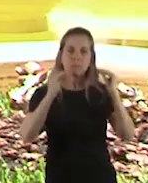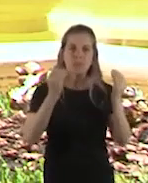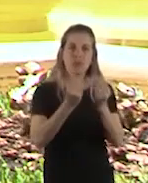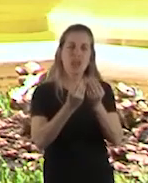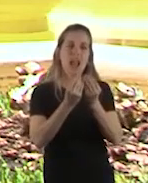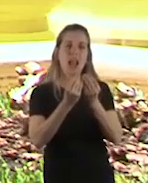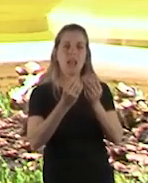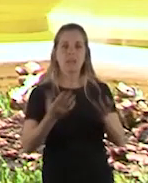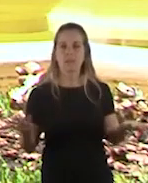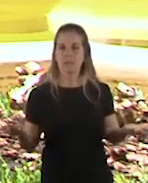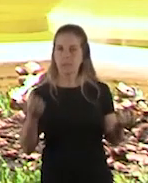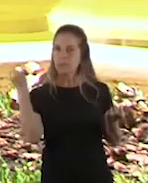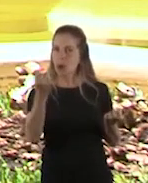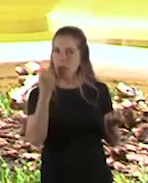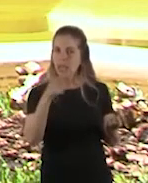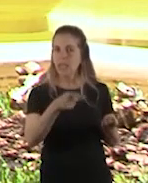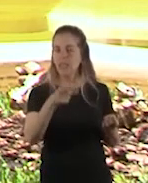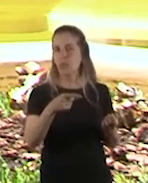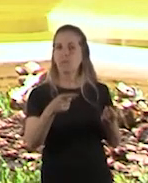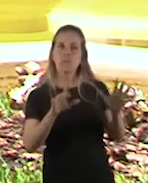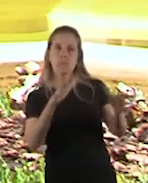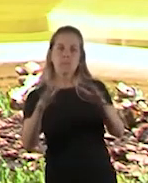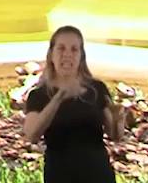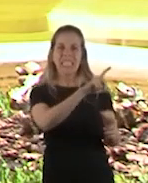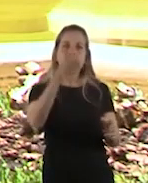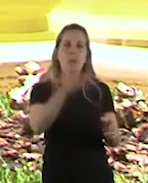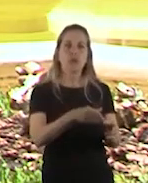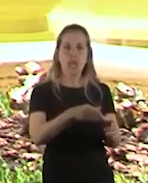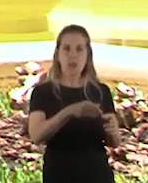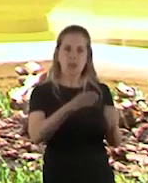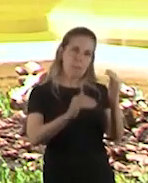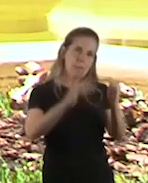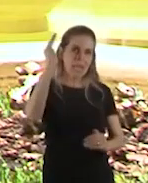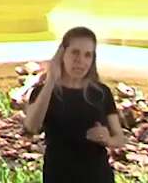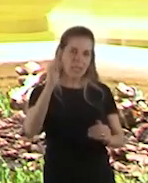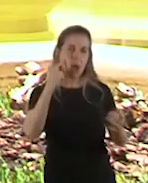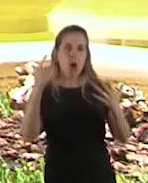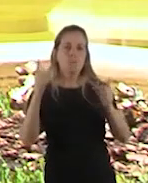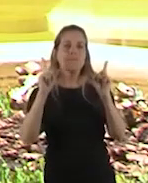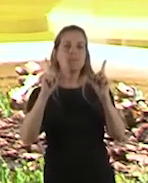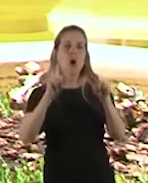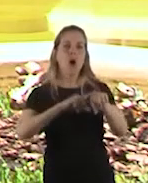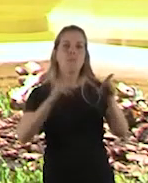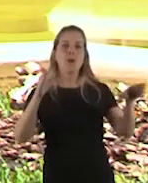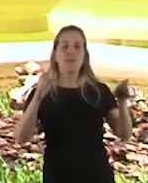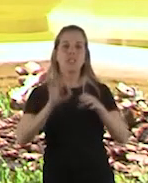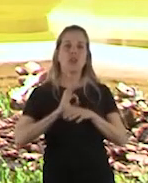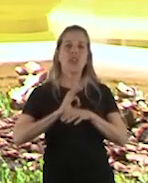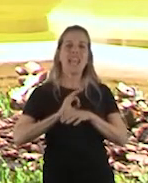operaciones. Esto implicó un aumento superior al 100% con respecto al mismo periodo del